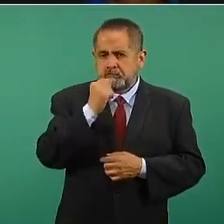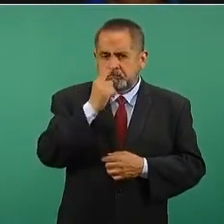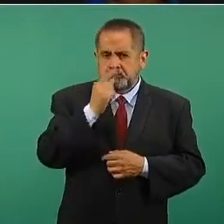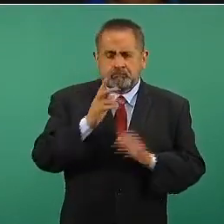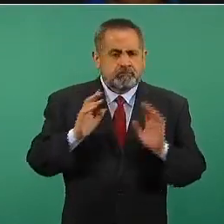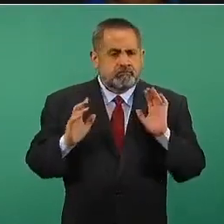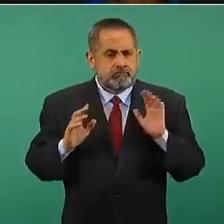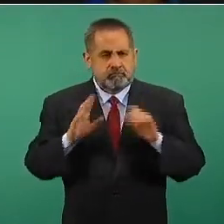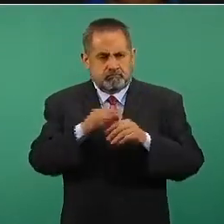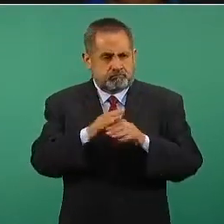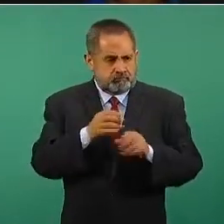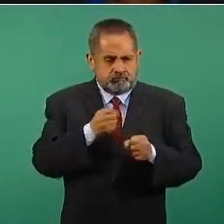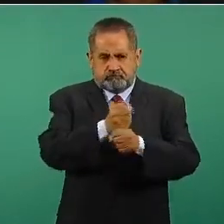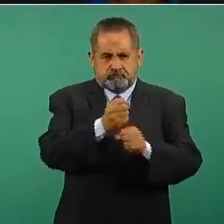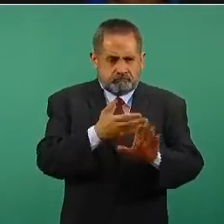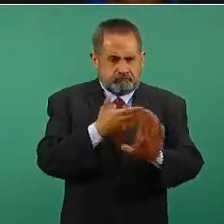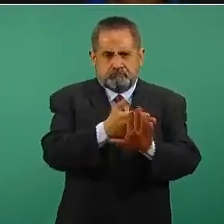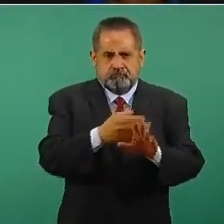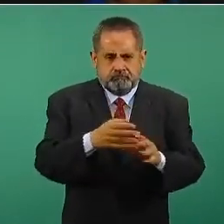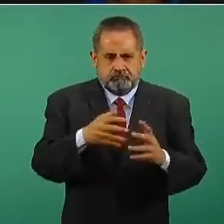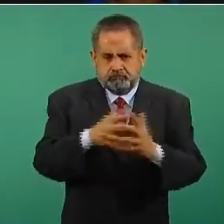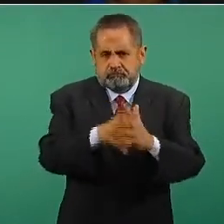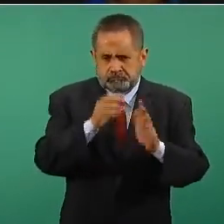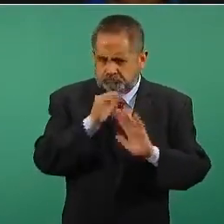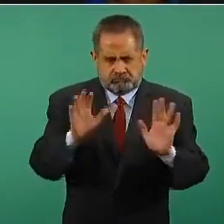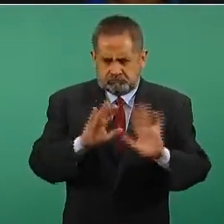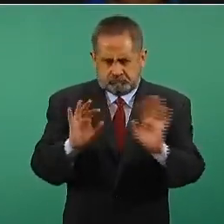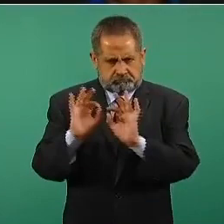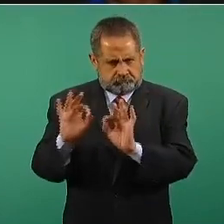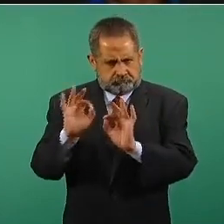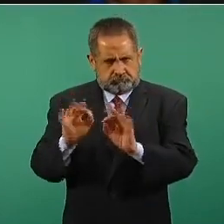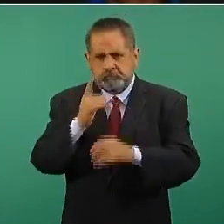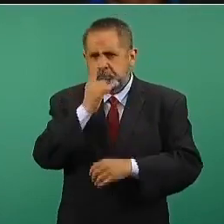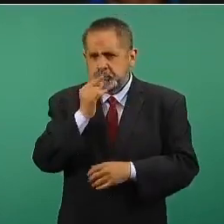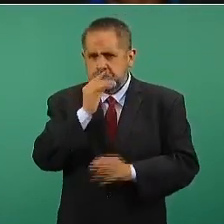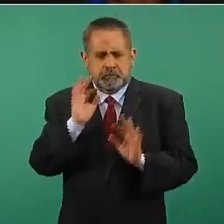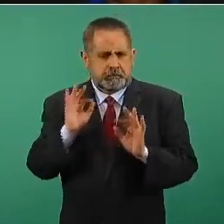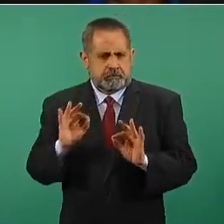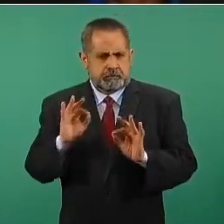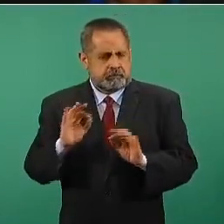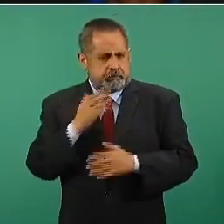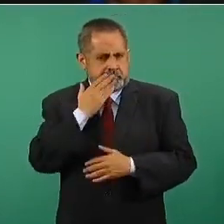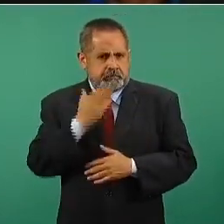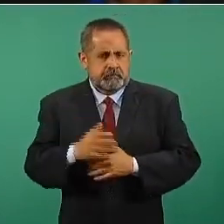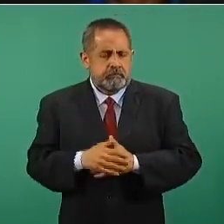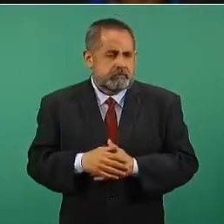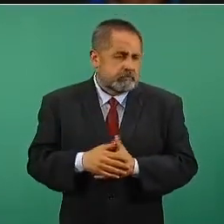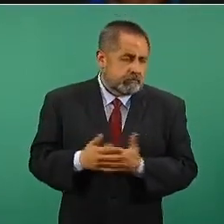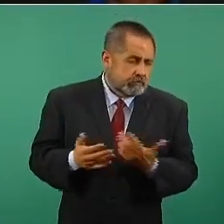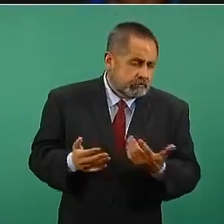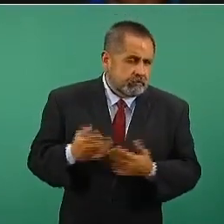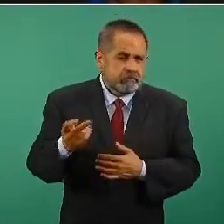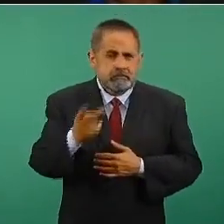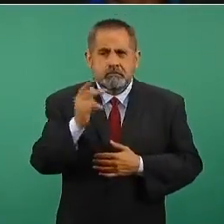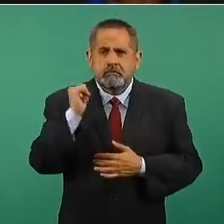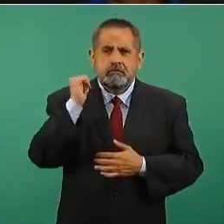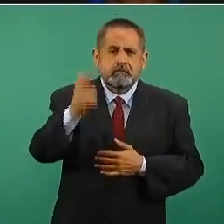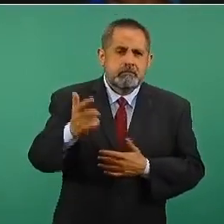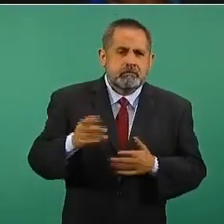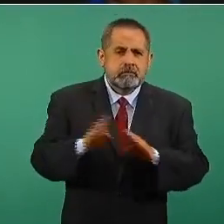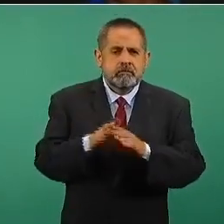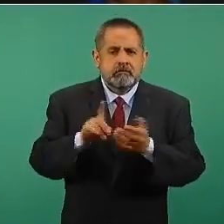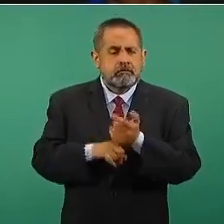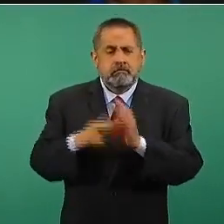pues no atacaron, no golpearon, no nada. Y la queja es esa, si va a haber en algún momento algún tipo